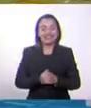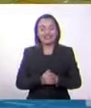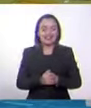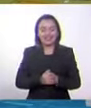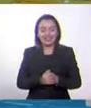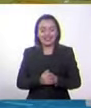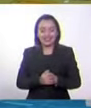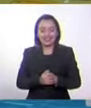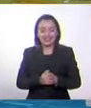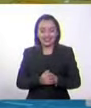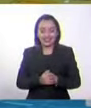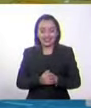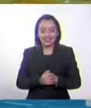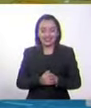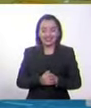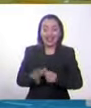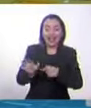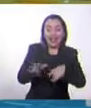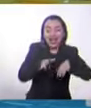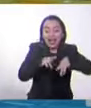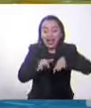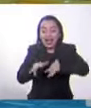una aventura por el río.